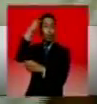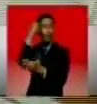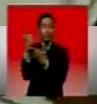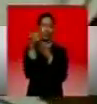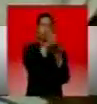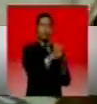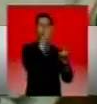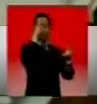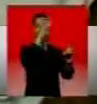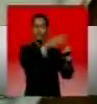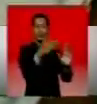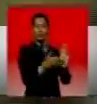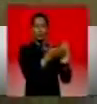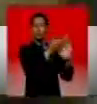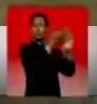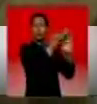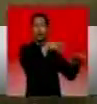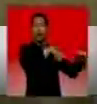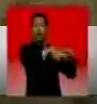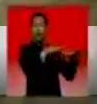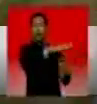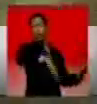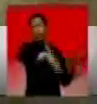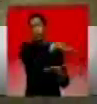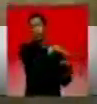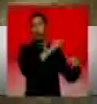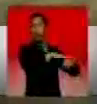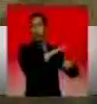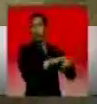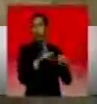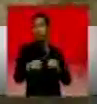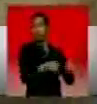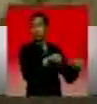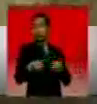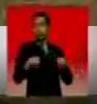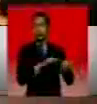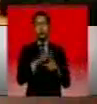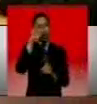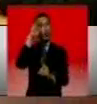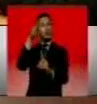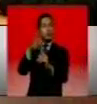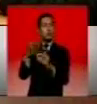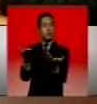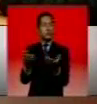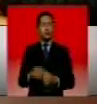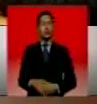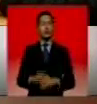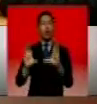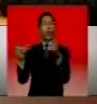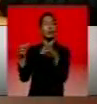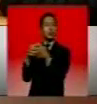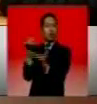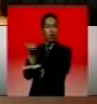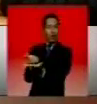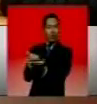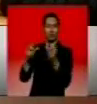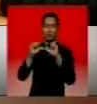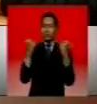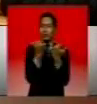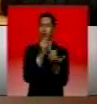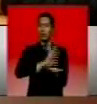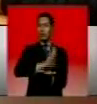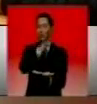la reconstrucción de las zonas afectadas por el terremoto es el objetivo de la iniciativa. La Comisión de Régimen Económico de la Asamblea